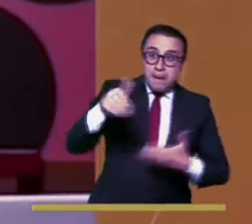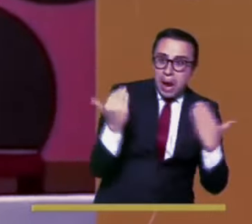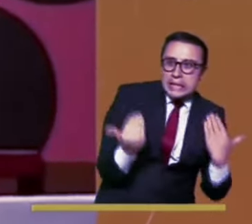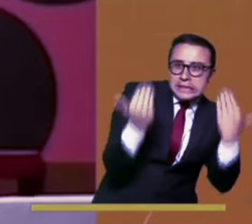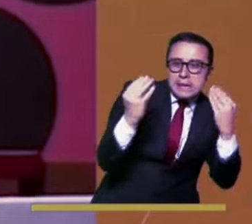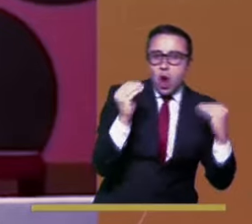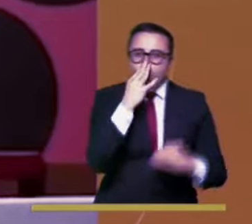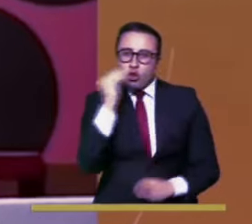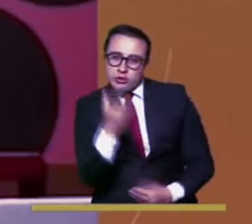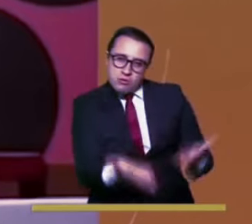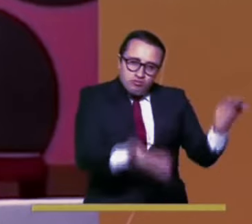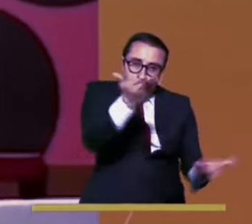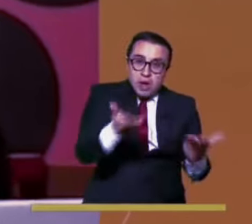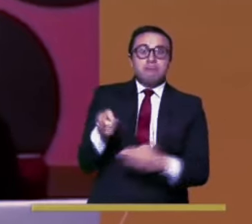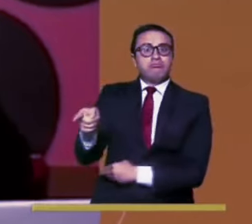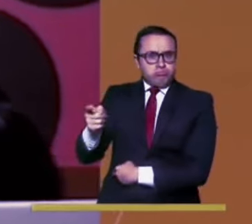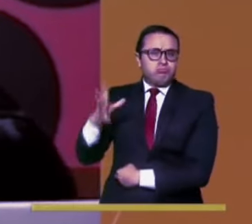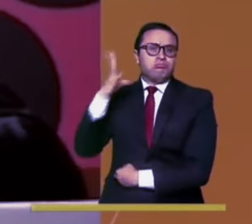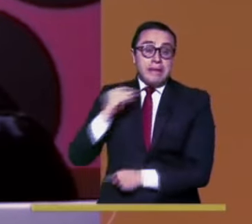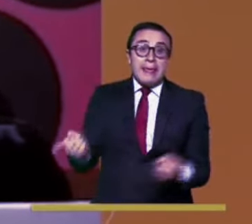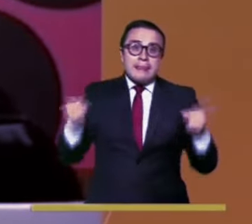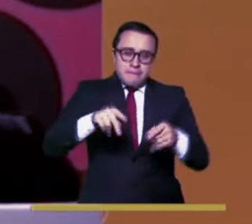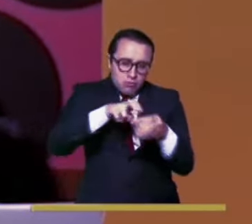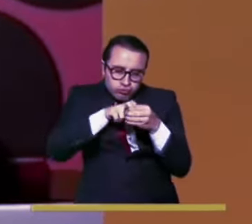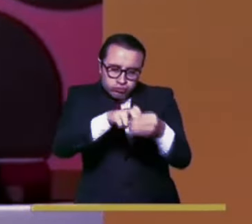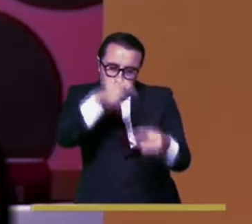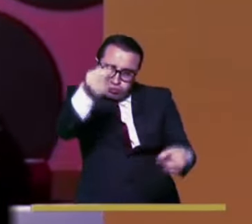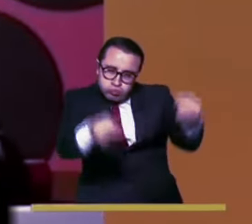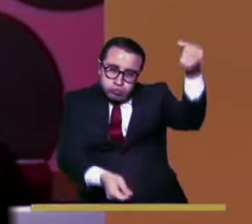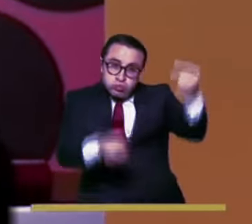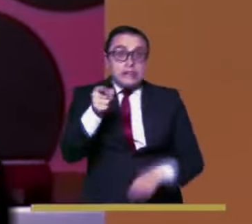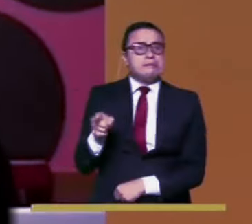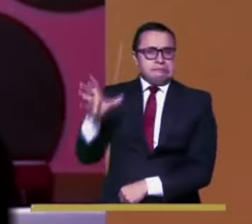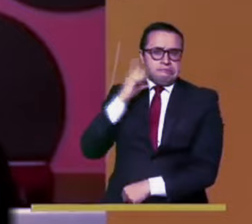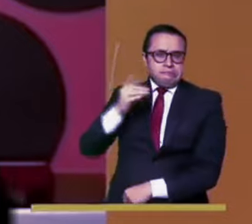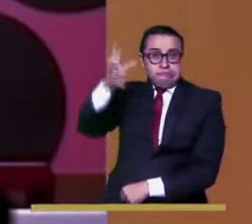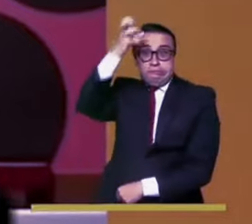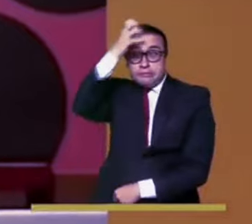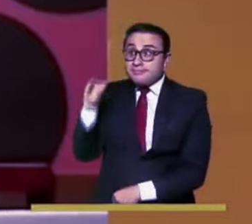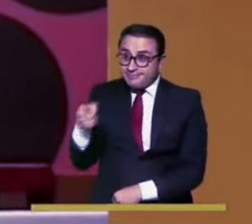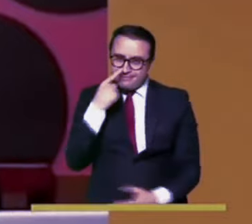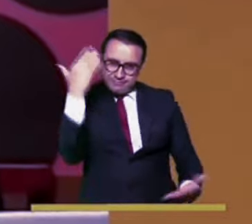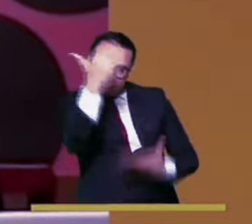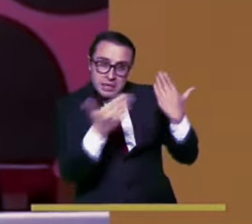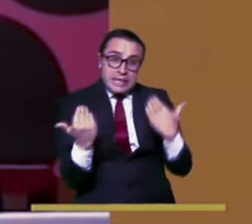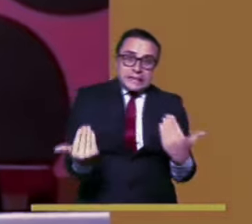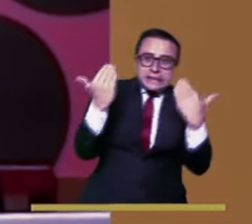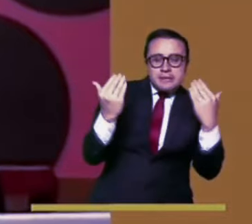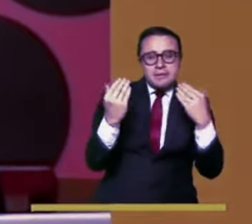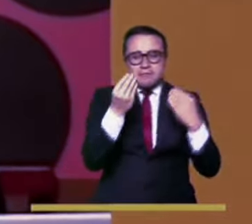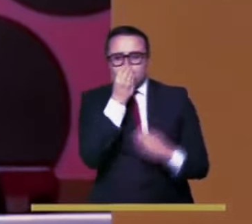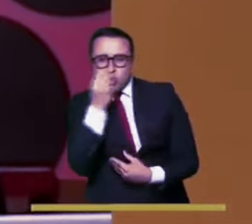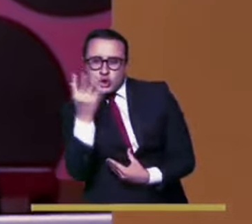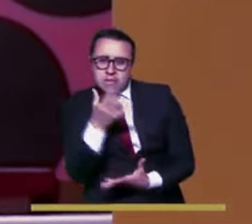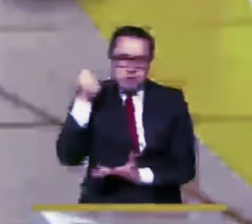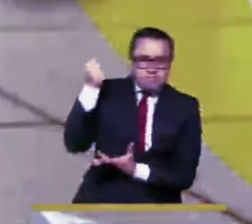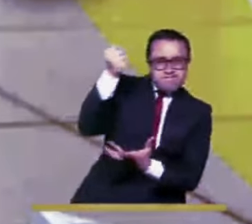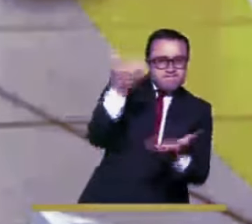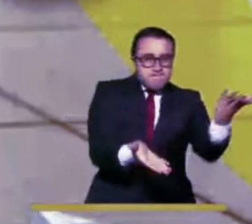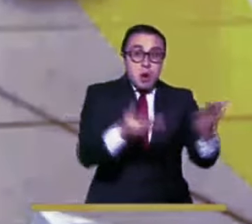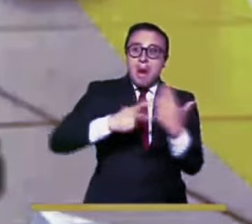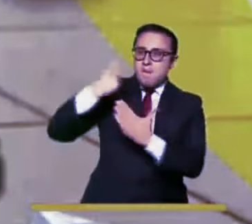del transporte. Este análisis costo-beneficio es fundamental para saber si un proyecto es bueno, es malo, o compararlo entre varios